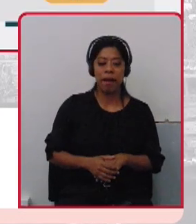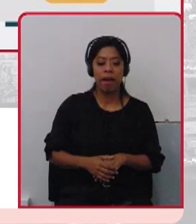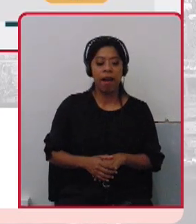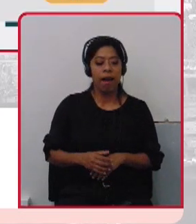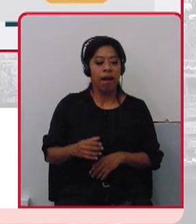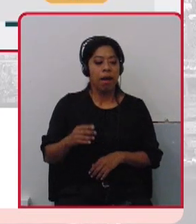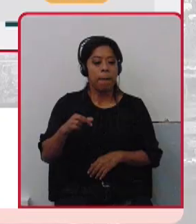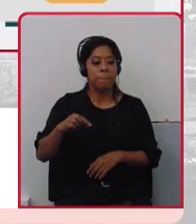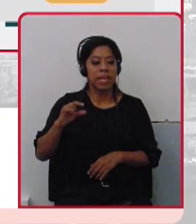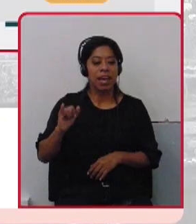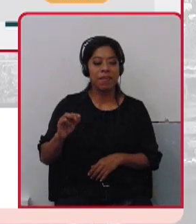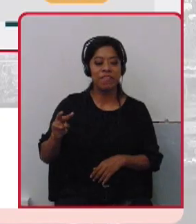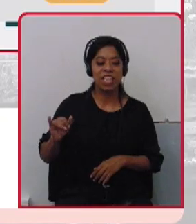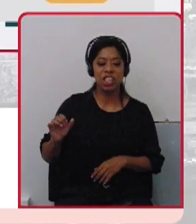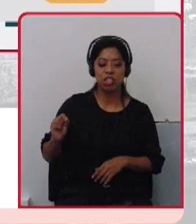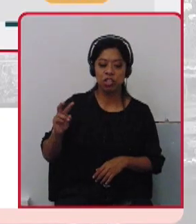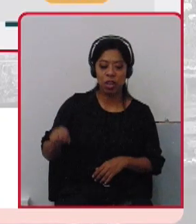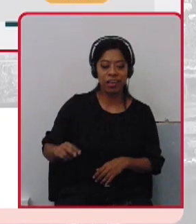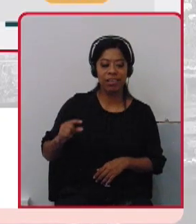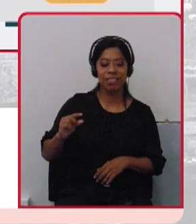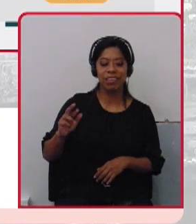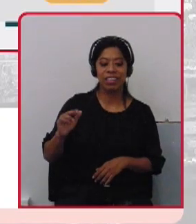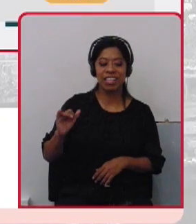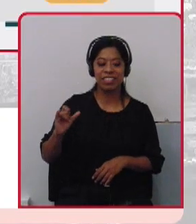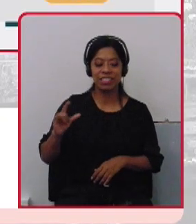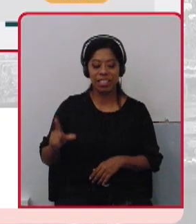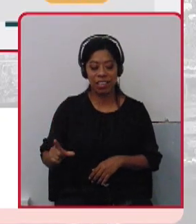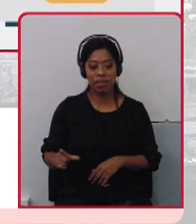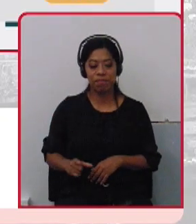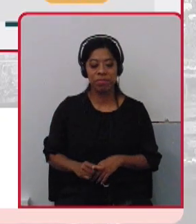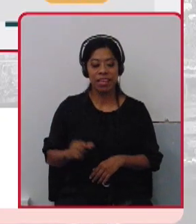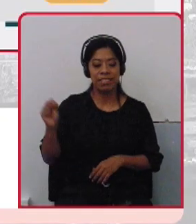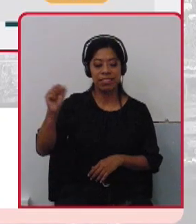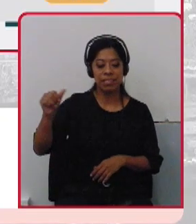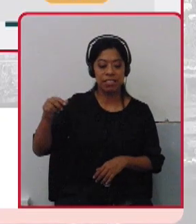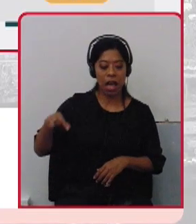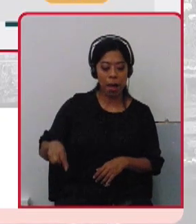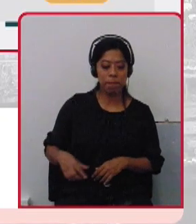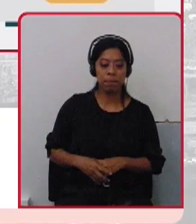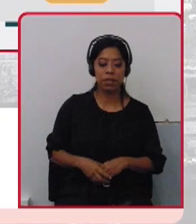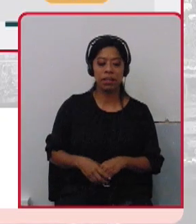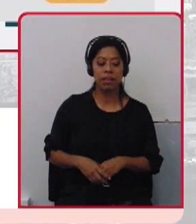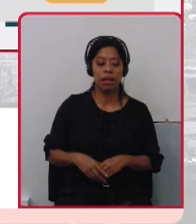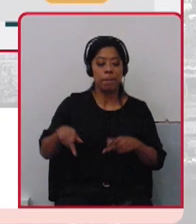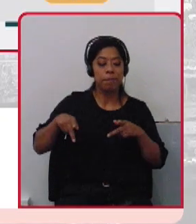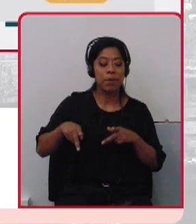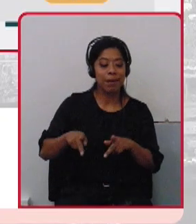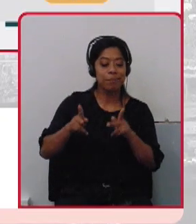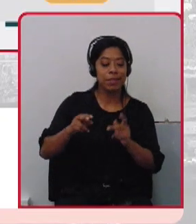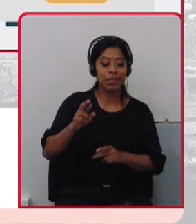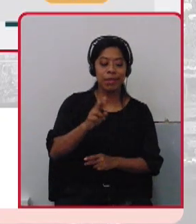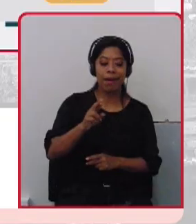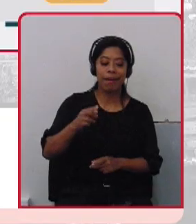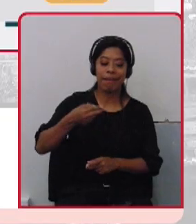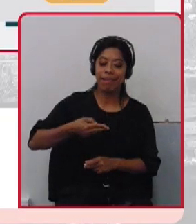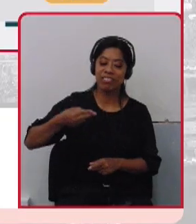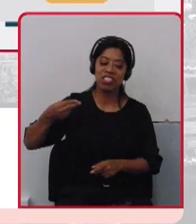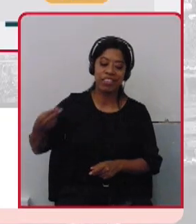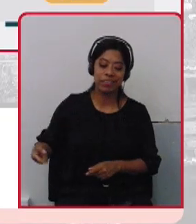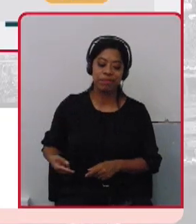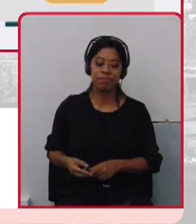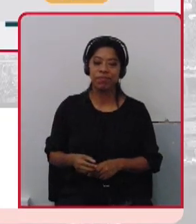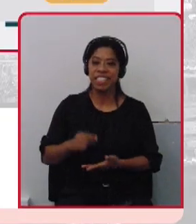SAP, tenemos Grizzly, tenemos inclusive hay base de datos ISEN, hay permisos que otorga recursos